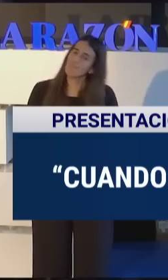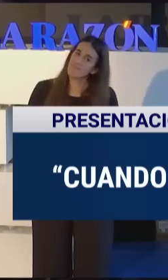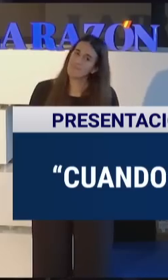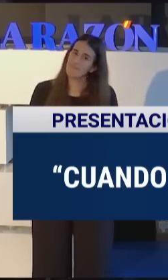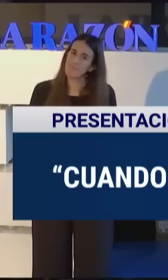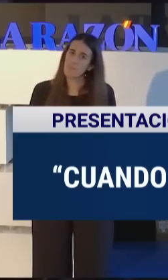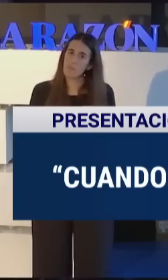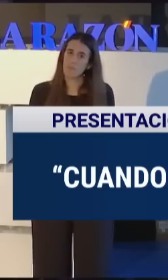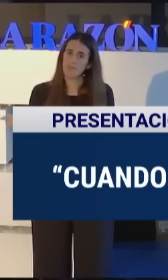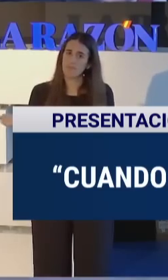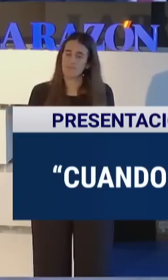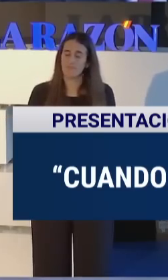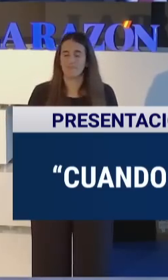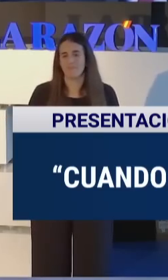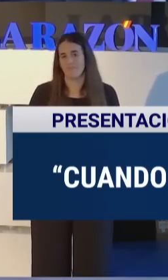va a eliminar.